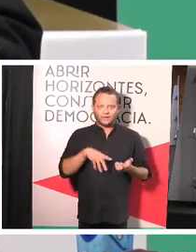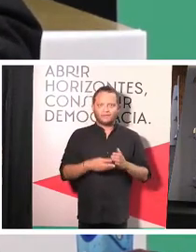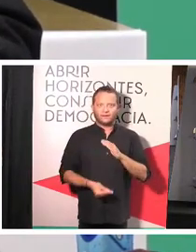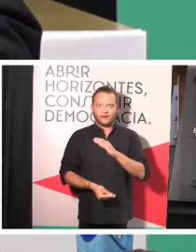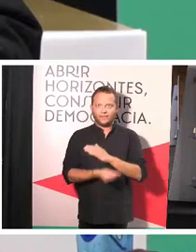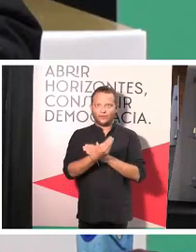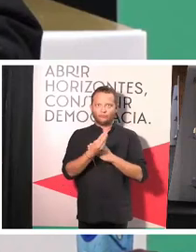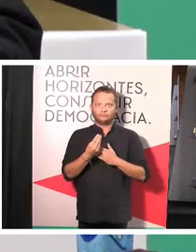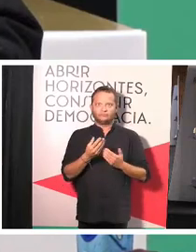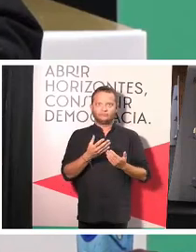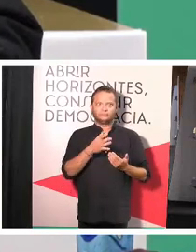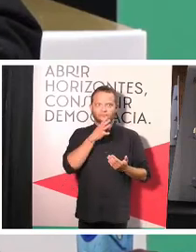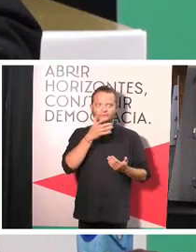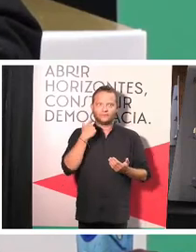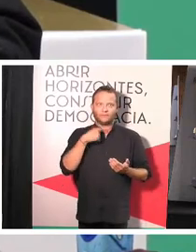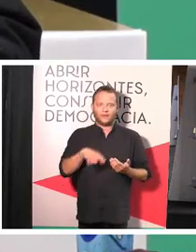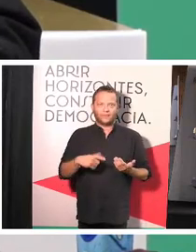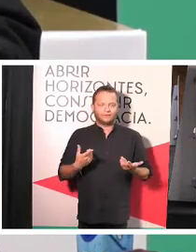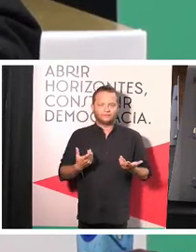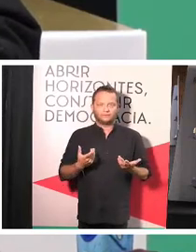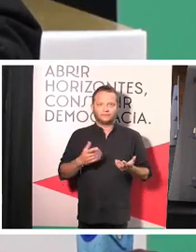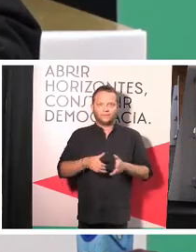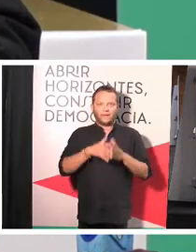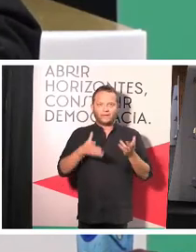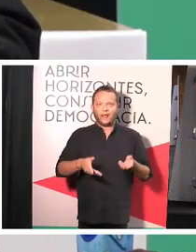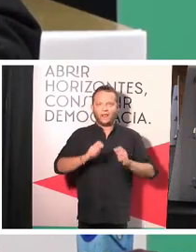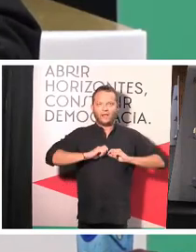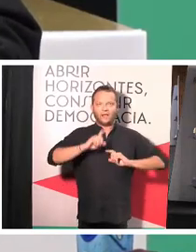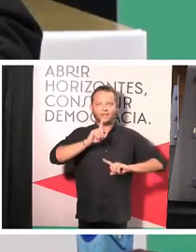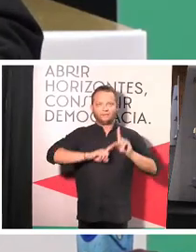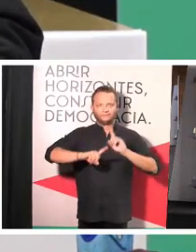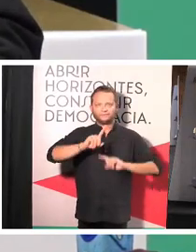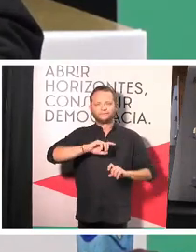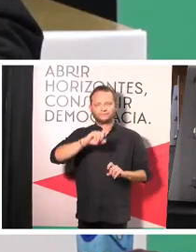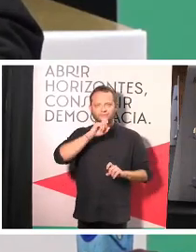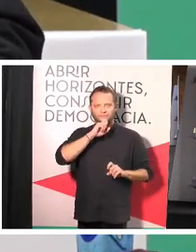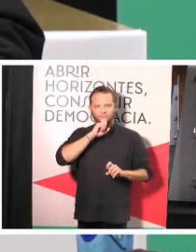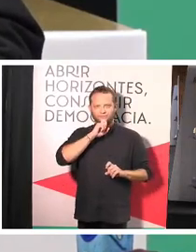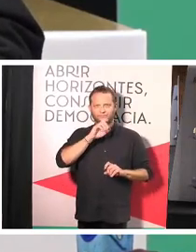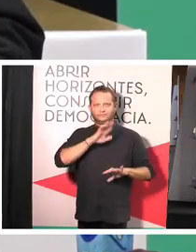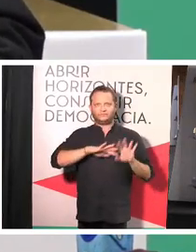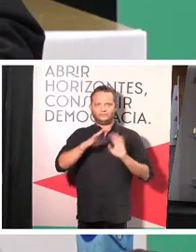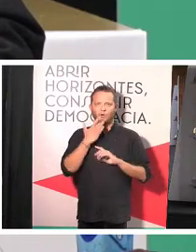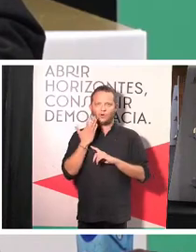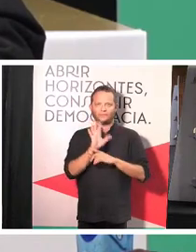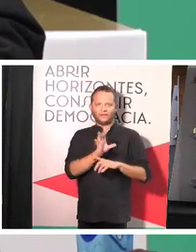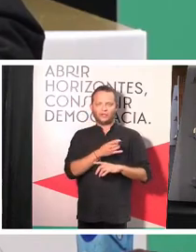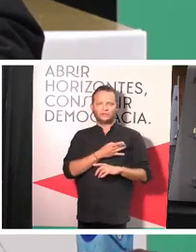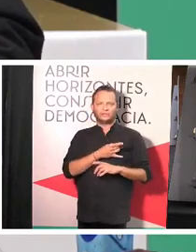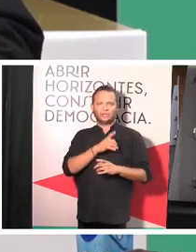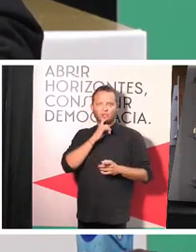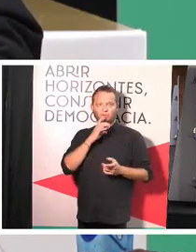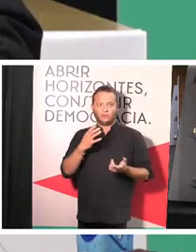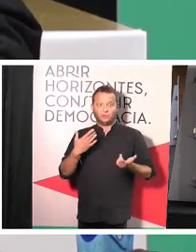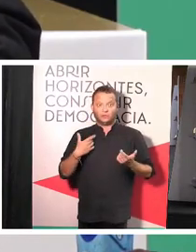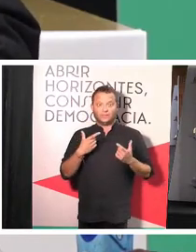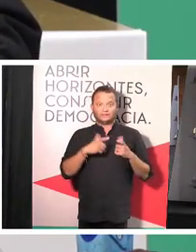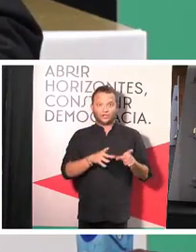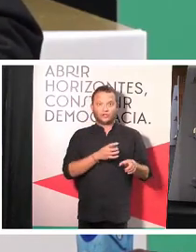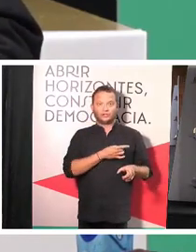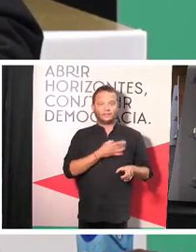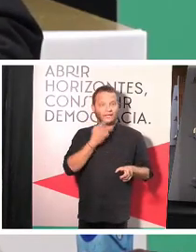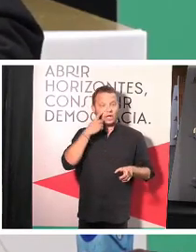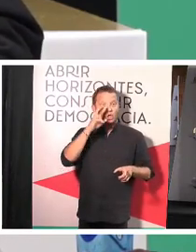nació, y también crea una gran dificultad para lo que es la representación sindical, es decir, nuestra sección sindical